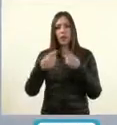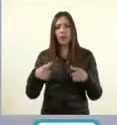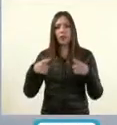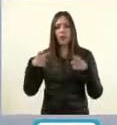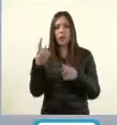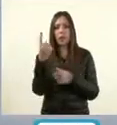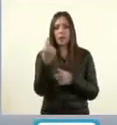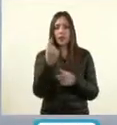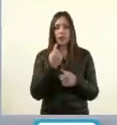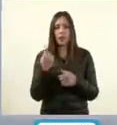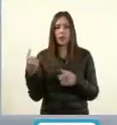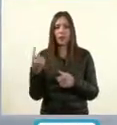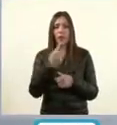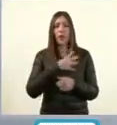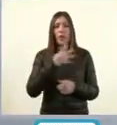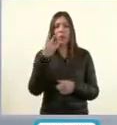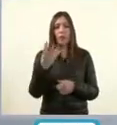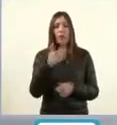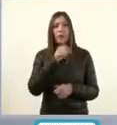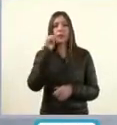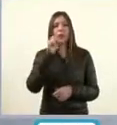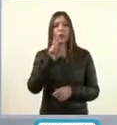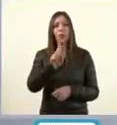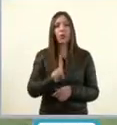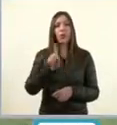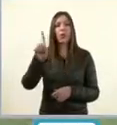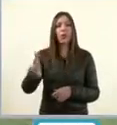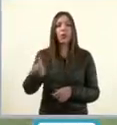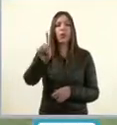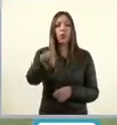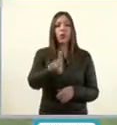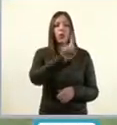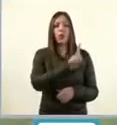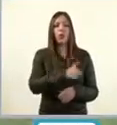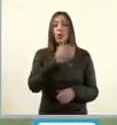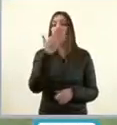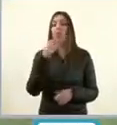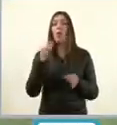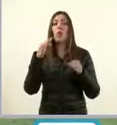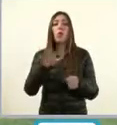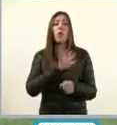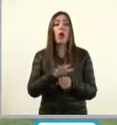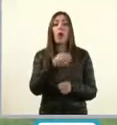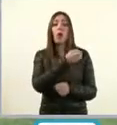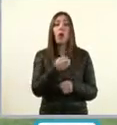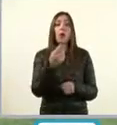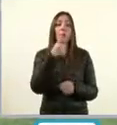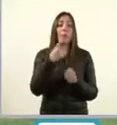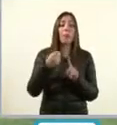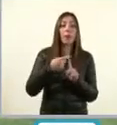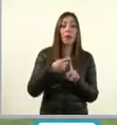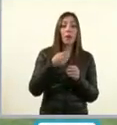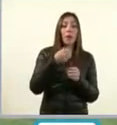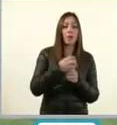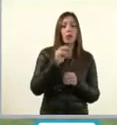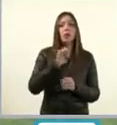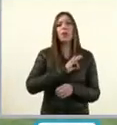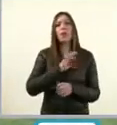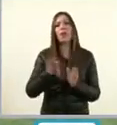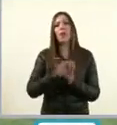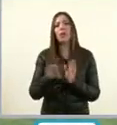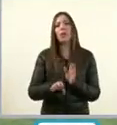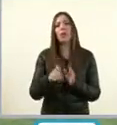que se prende cada domingo. Exactamente, se prende una vela, no hay un orden Exacto, específico, quizá la rosa es la que se prende aprende